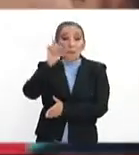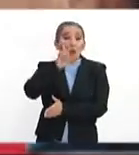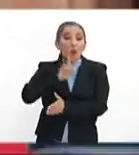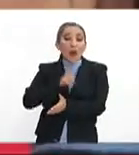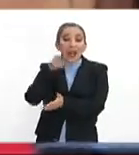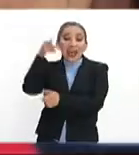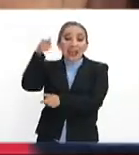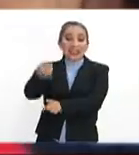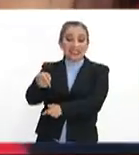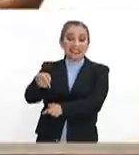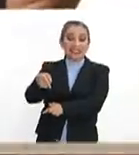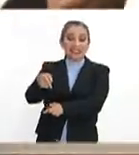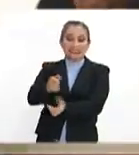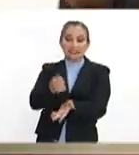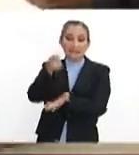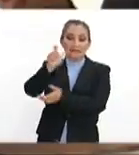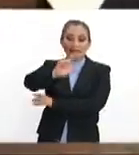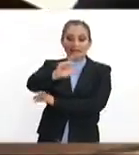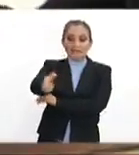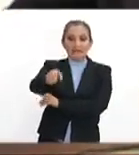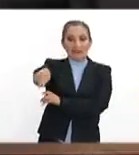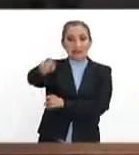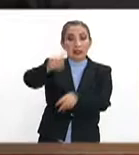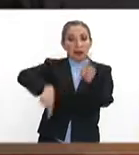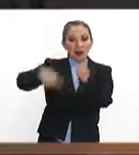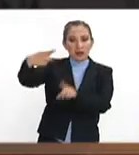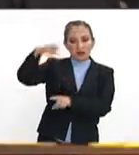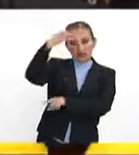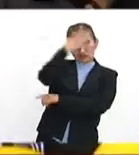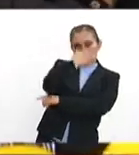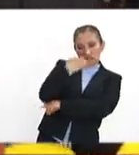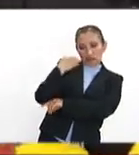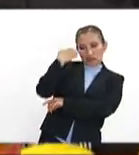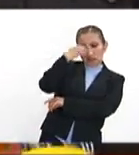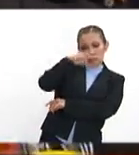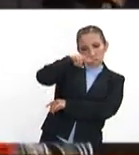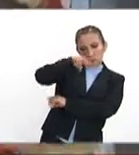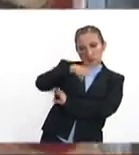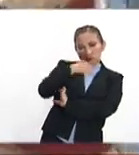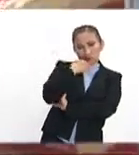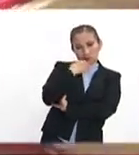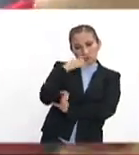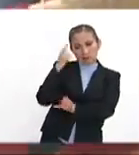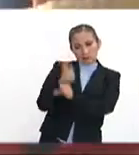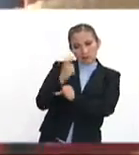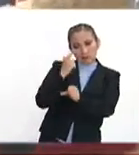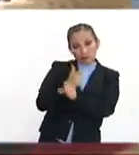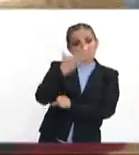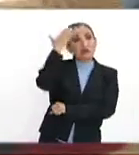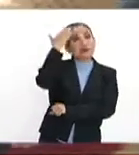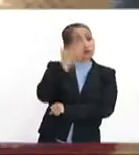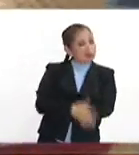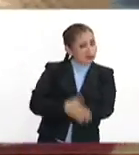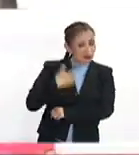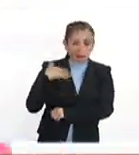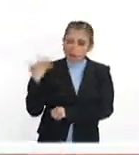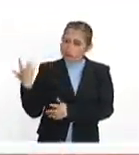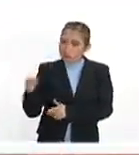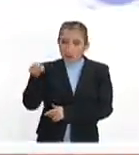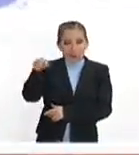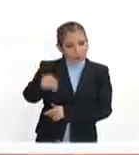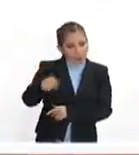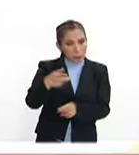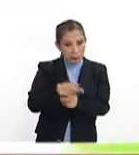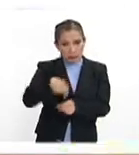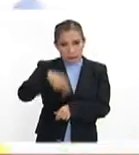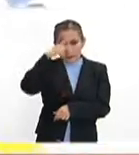mujer, que además, en base a evaluaciones, hemos identificado y lo sabemos plenamente que así sucede